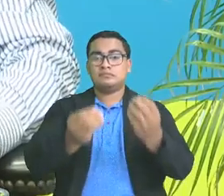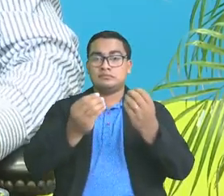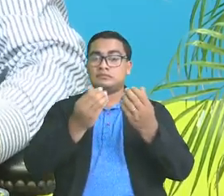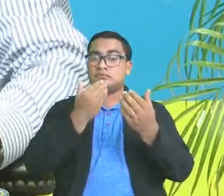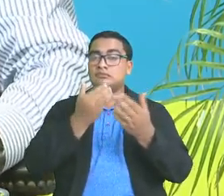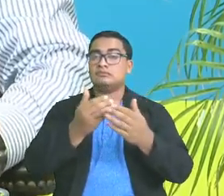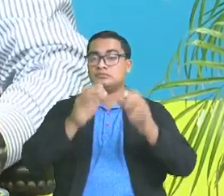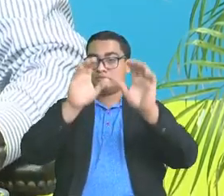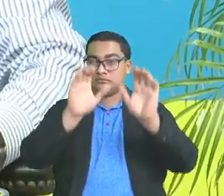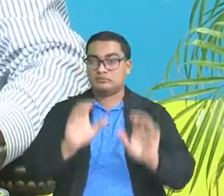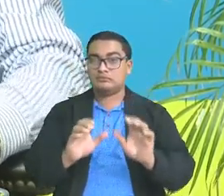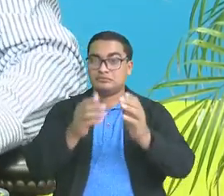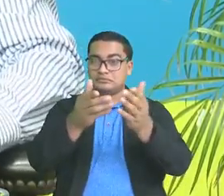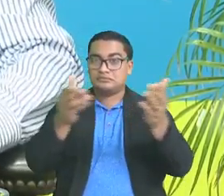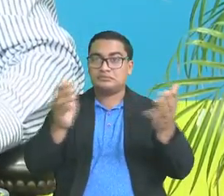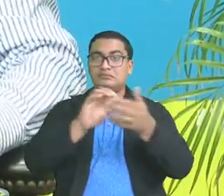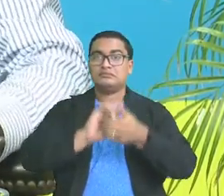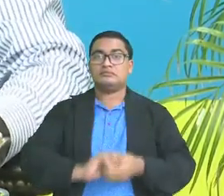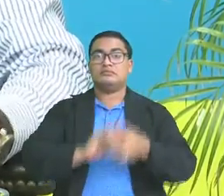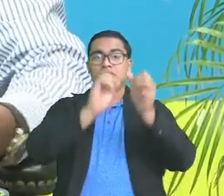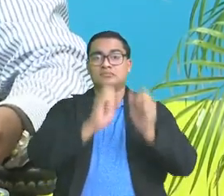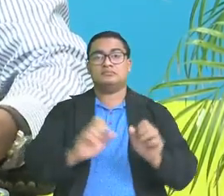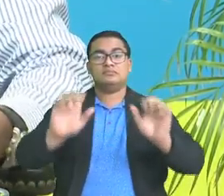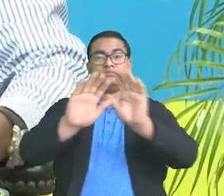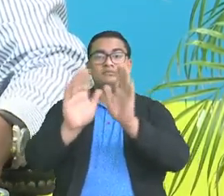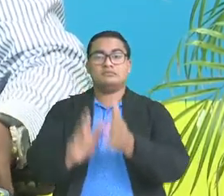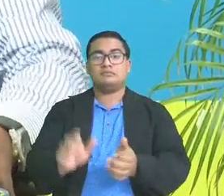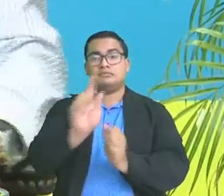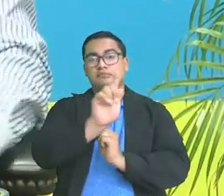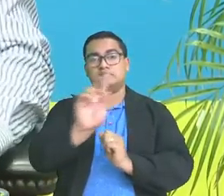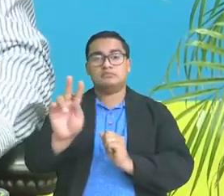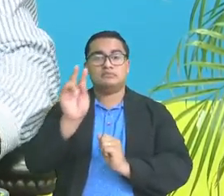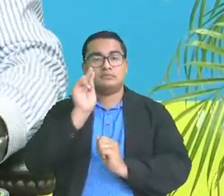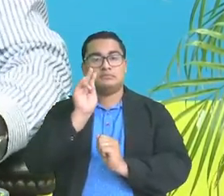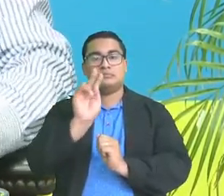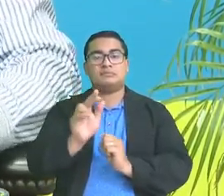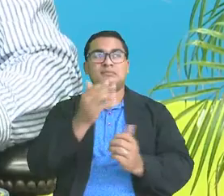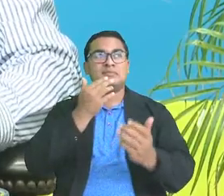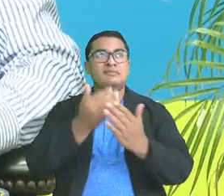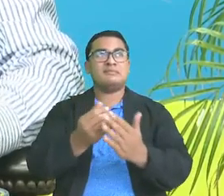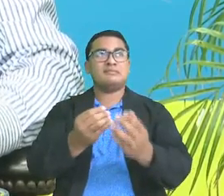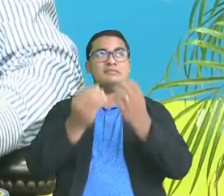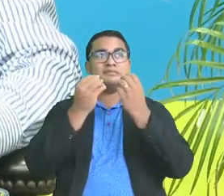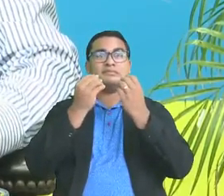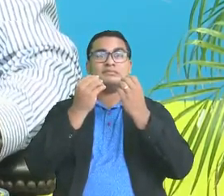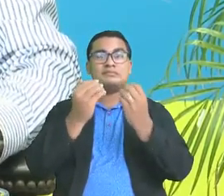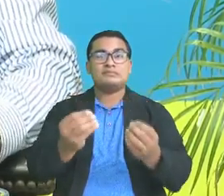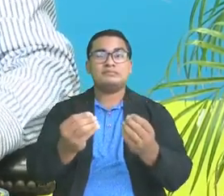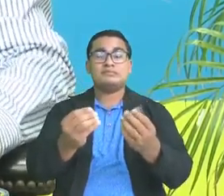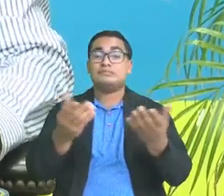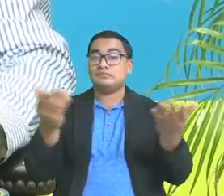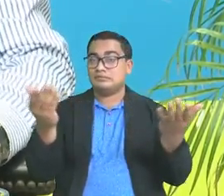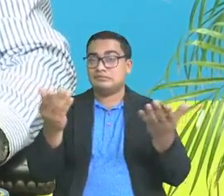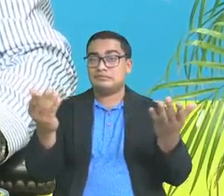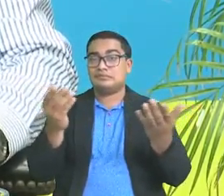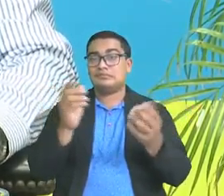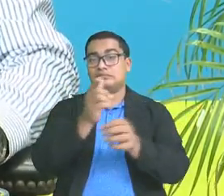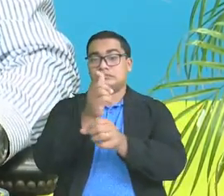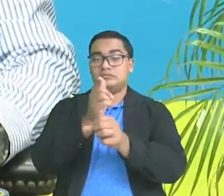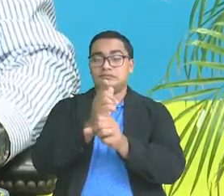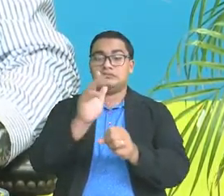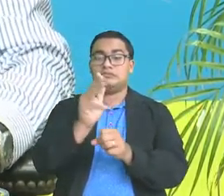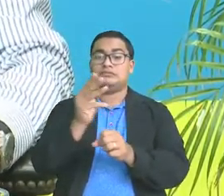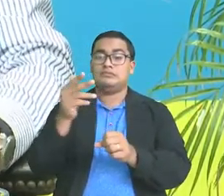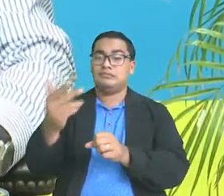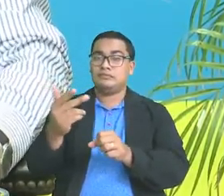Muy buenas tardes tengan amigos y amigas televidentes, muchas gracias por su excelente sintonía al canal 98, el canal parlamentario, el canal de